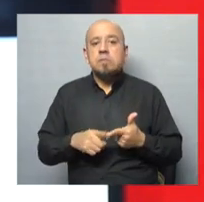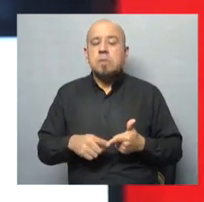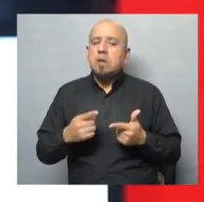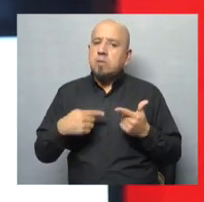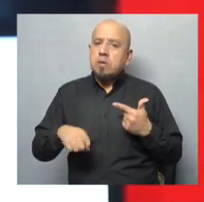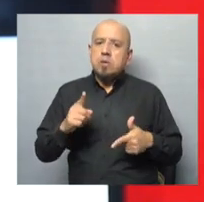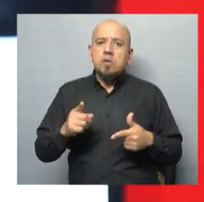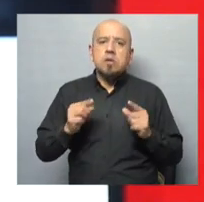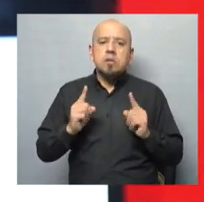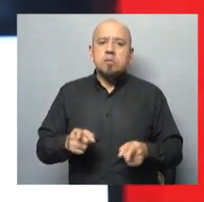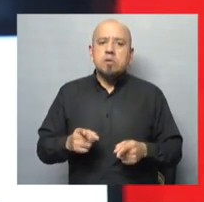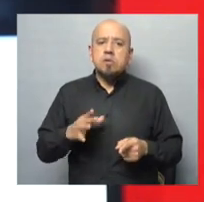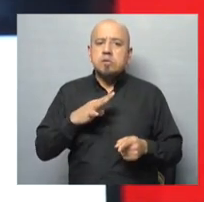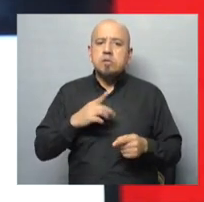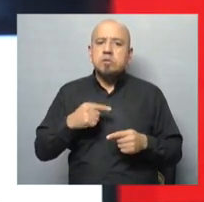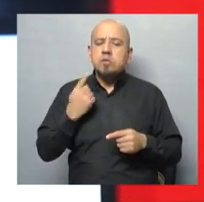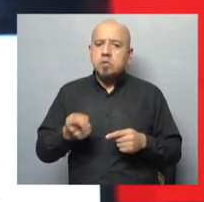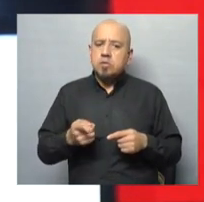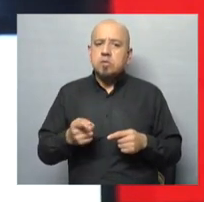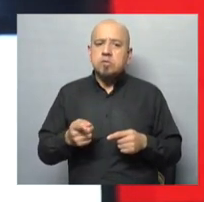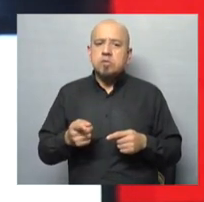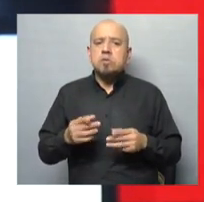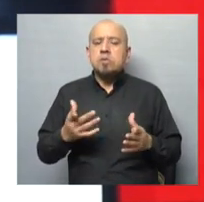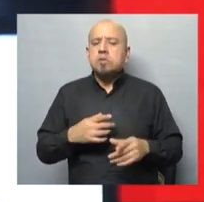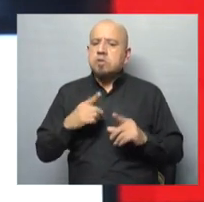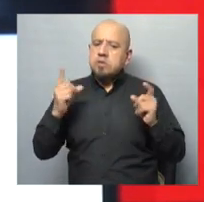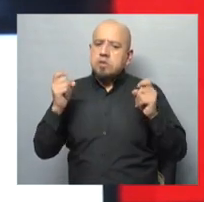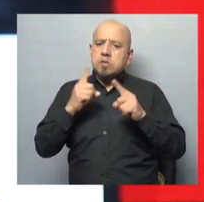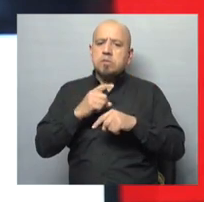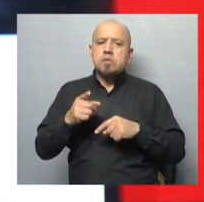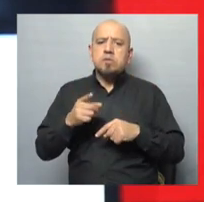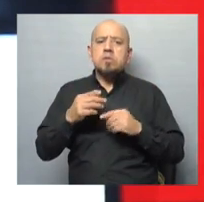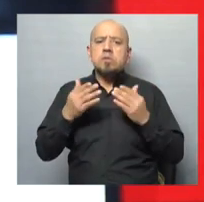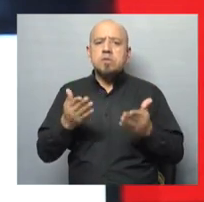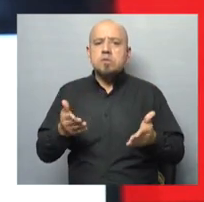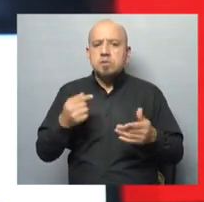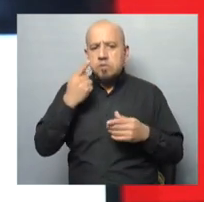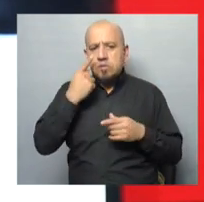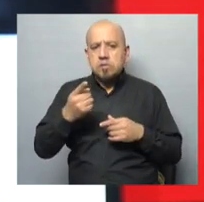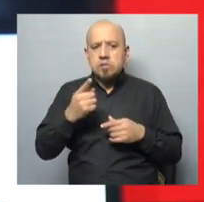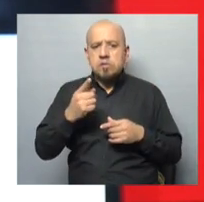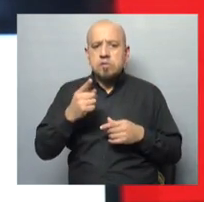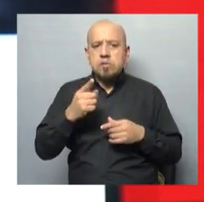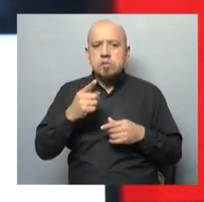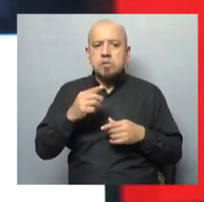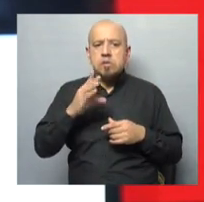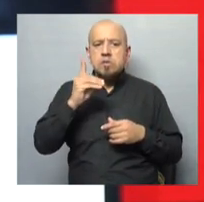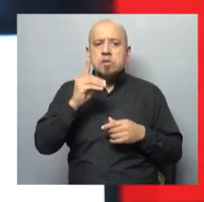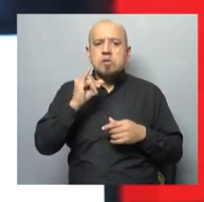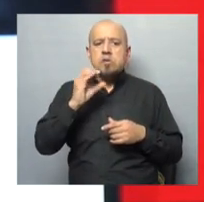pero también tiene esos otros costados es difícil que alguien diga vamos a ver a troncoso si vio yo sí